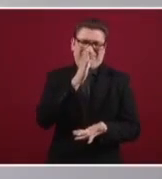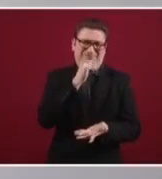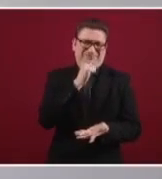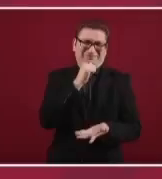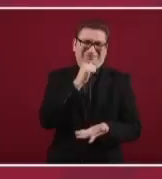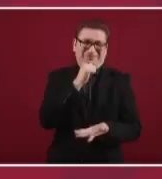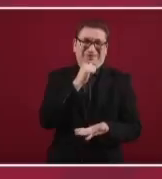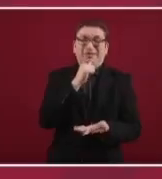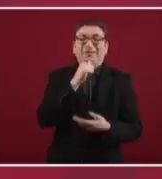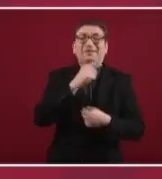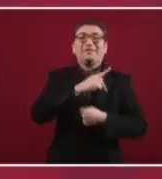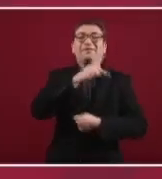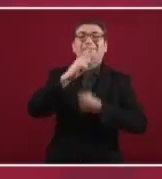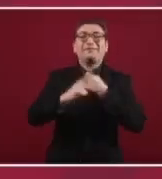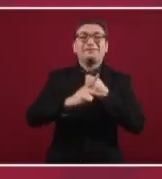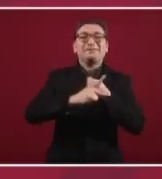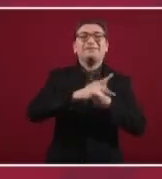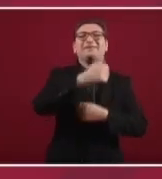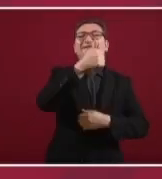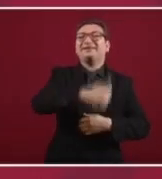Cada país